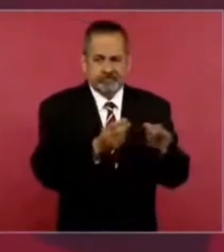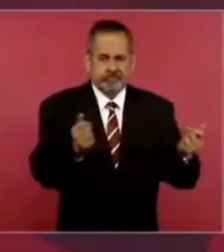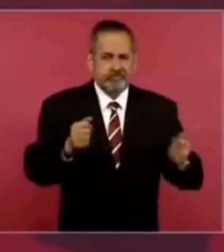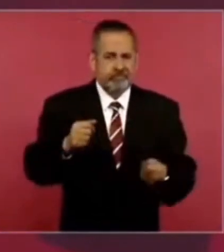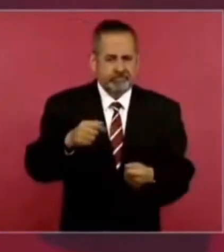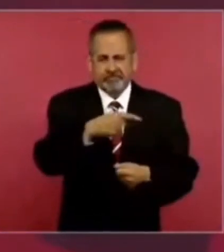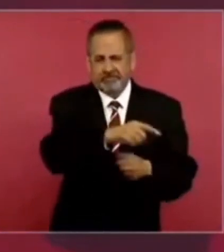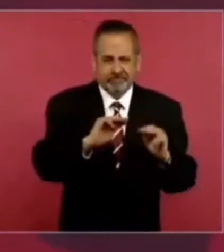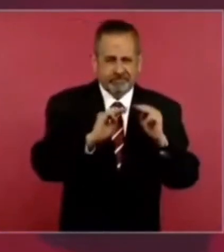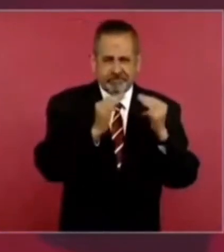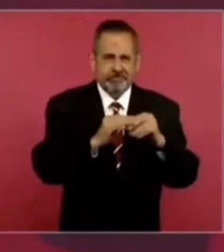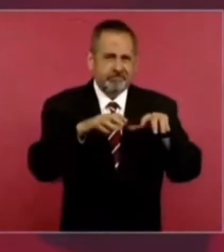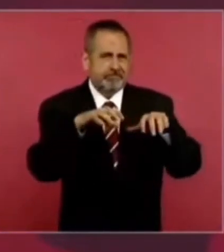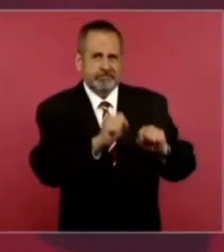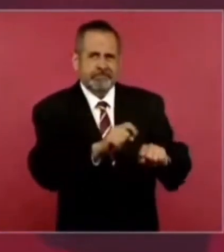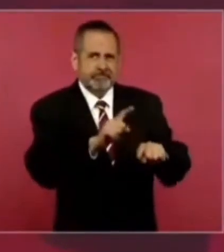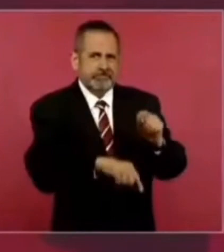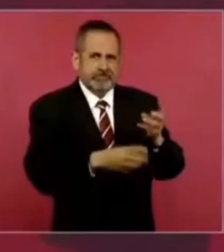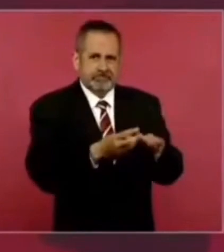mafias.